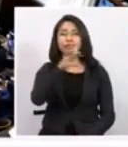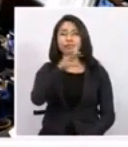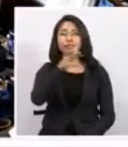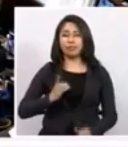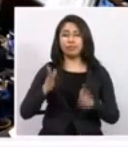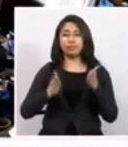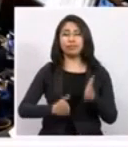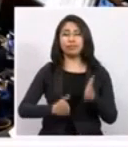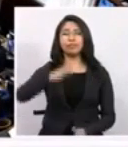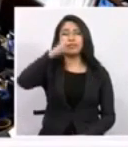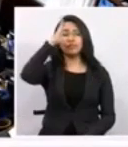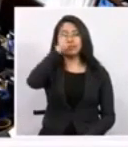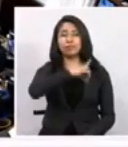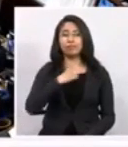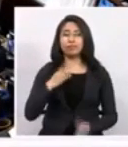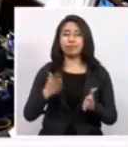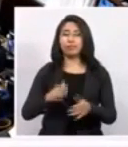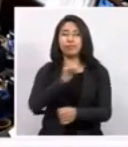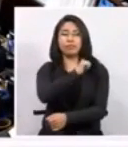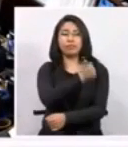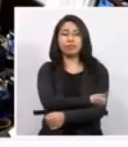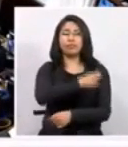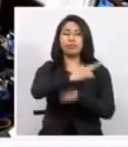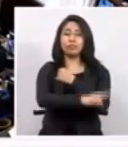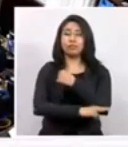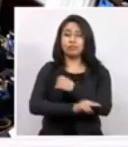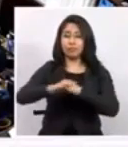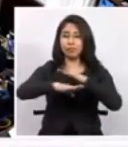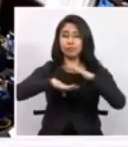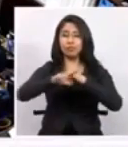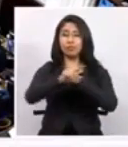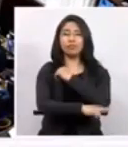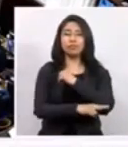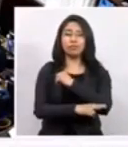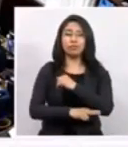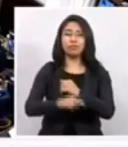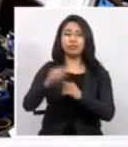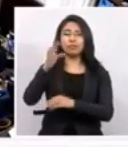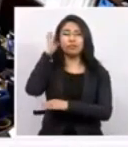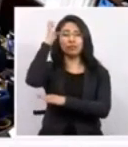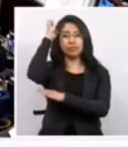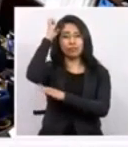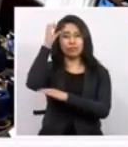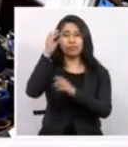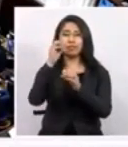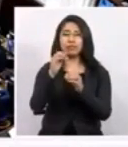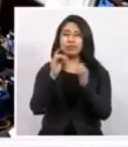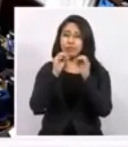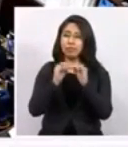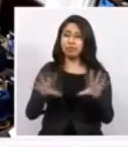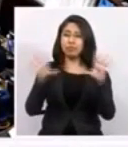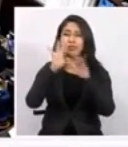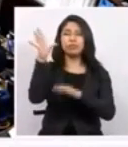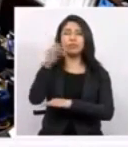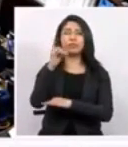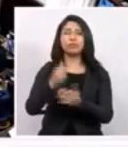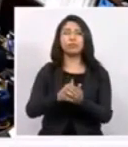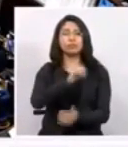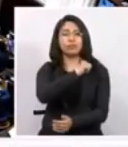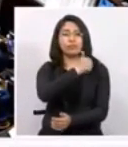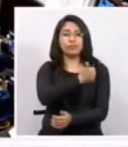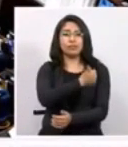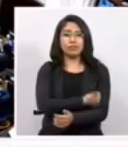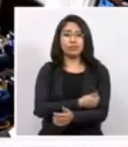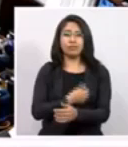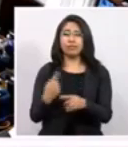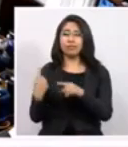diputados, autoridades nacionales y subnacionales del Estado Plurinacional de Bolivia, autoridades de los